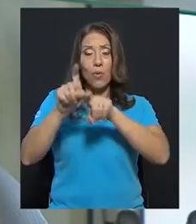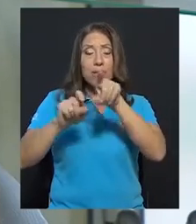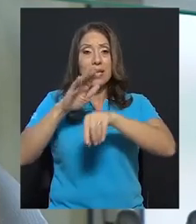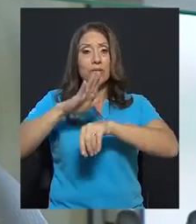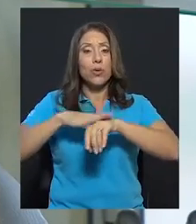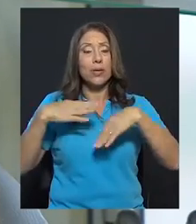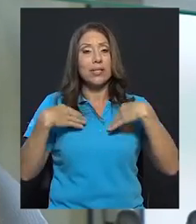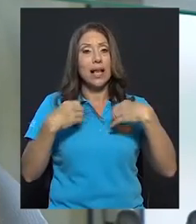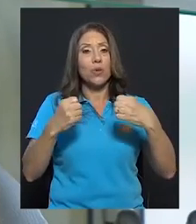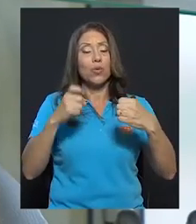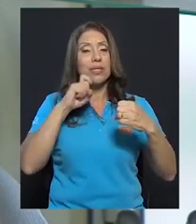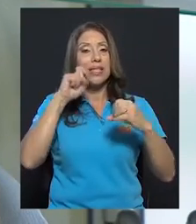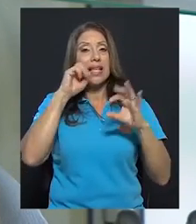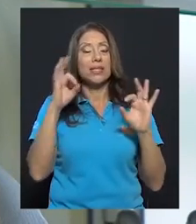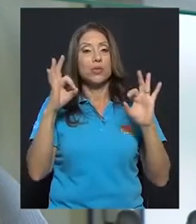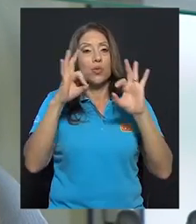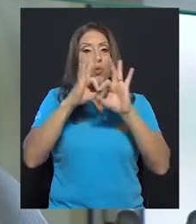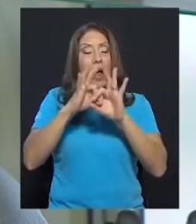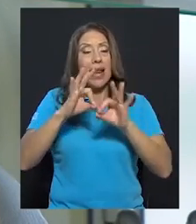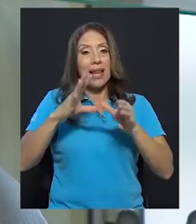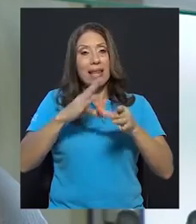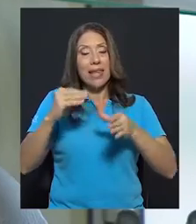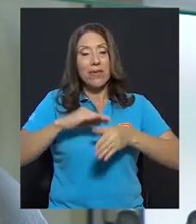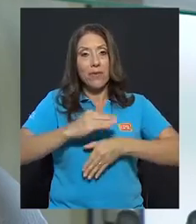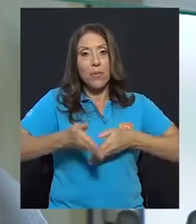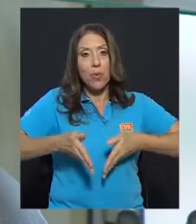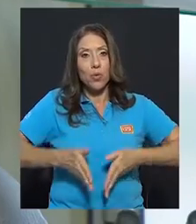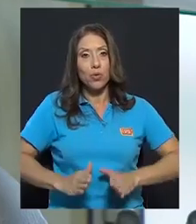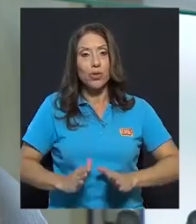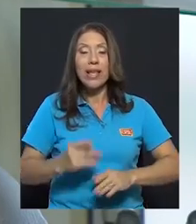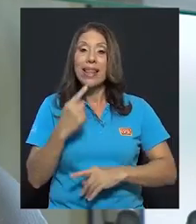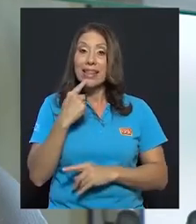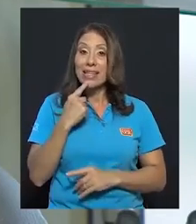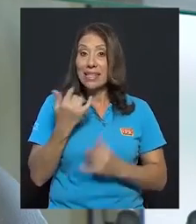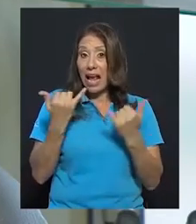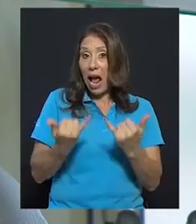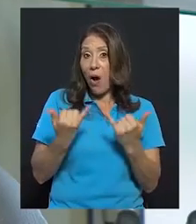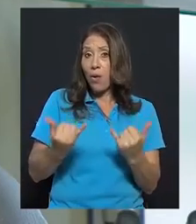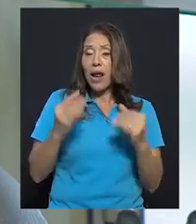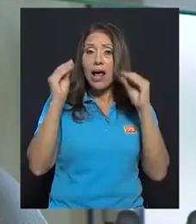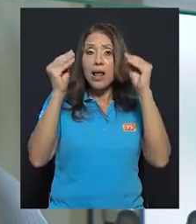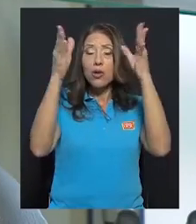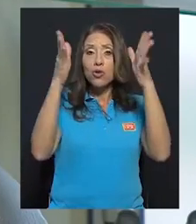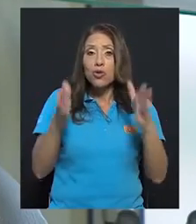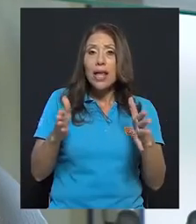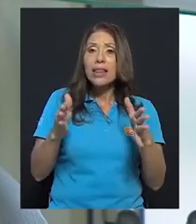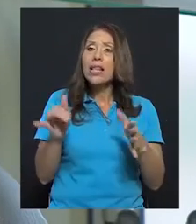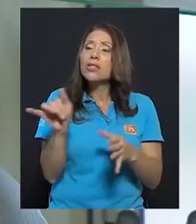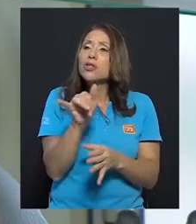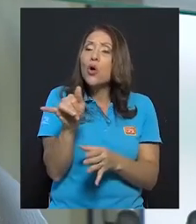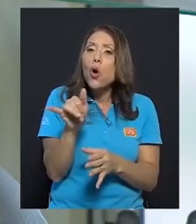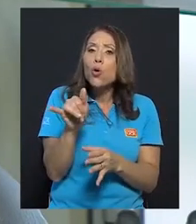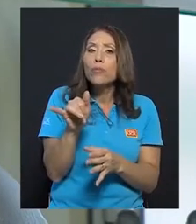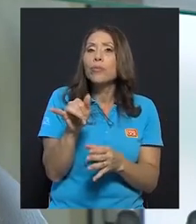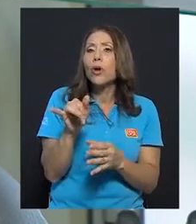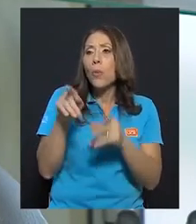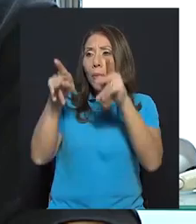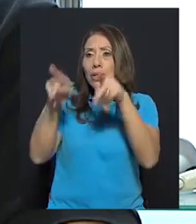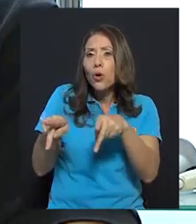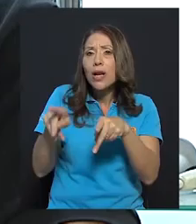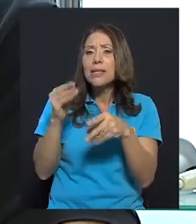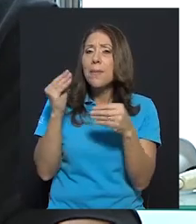y reproductiva, refleja que los docentes, los y las docentes han pasado a ser una fuente de información muy importante para los estudiantes,